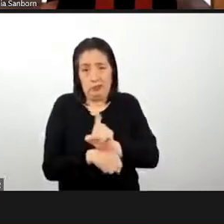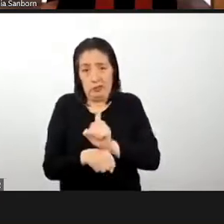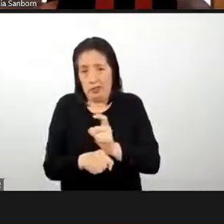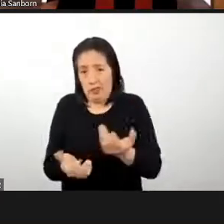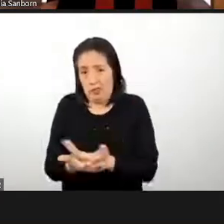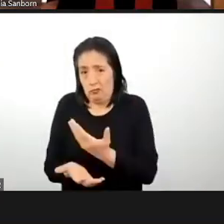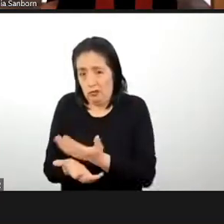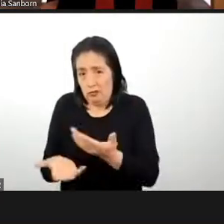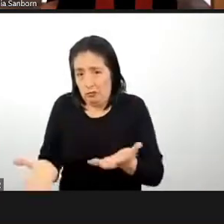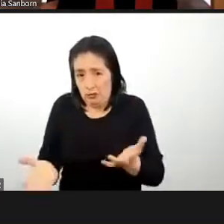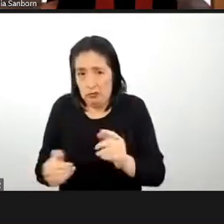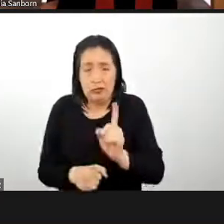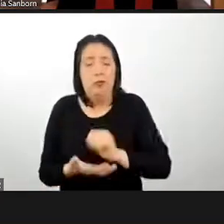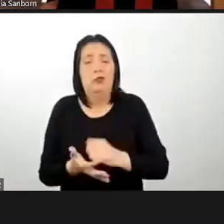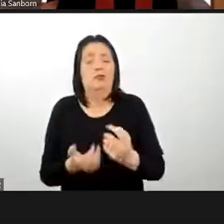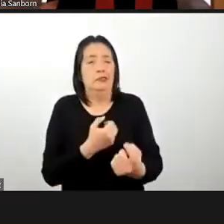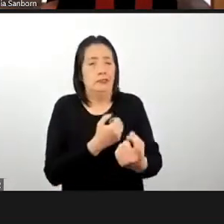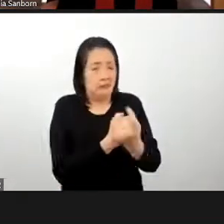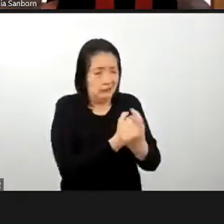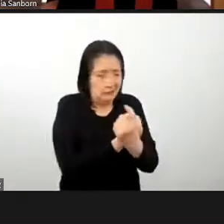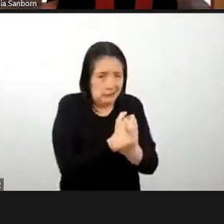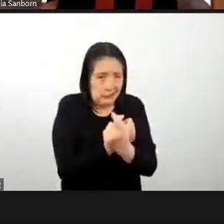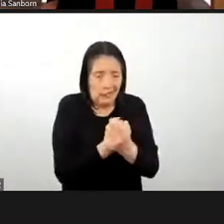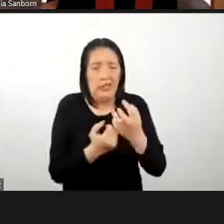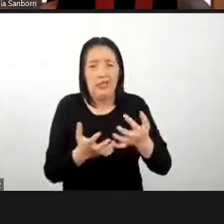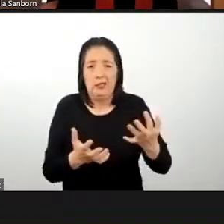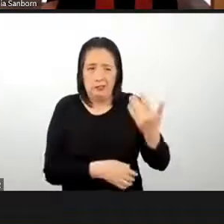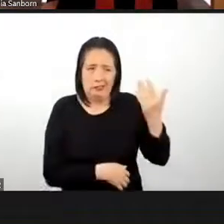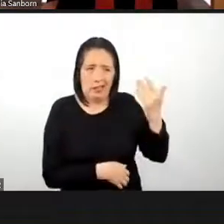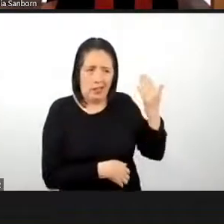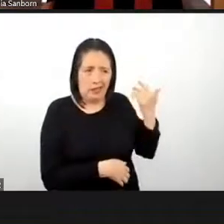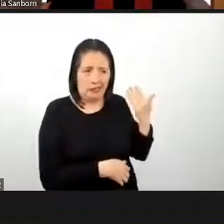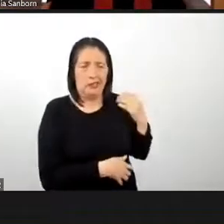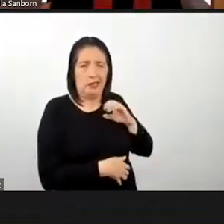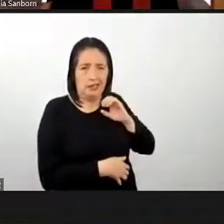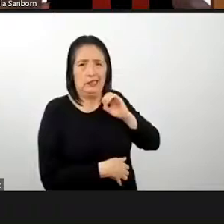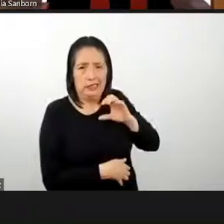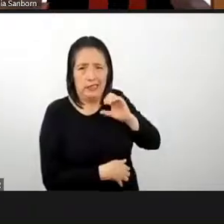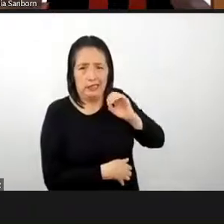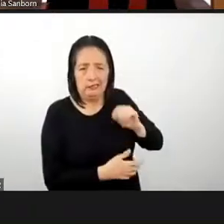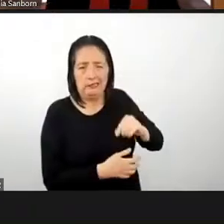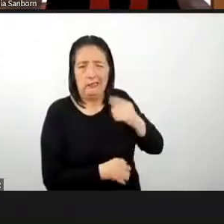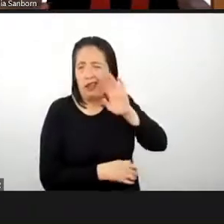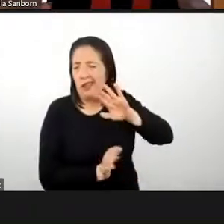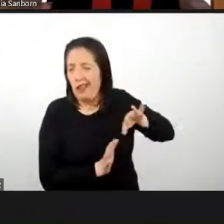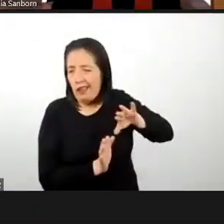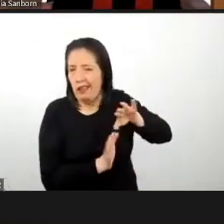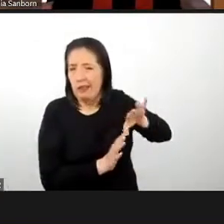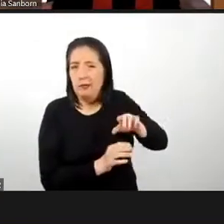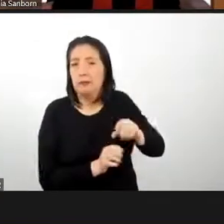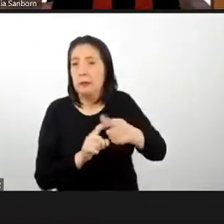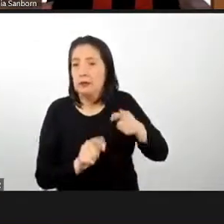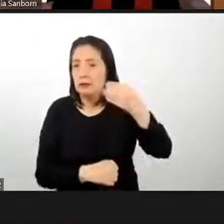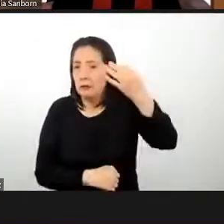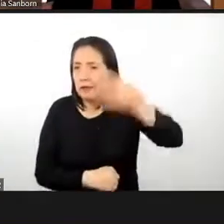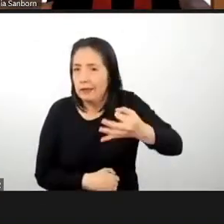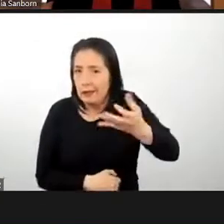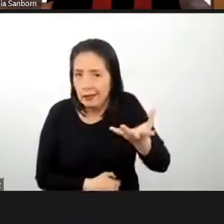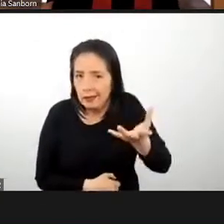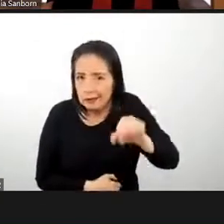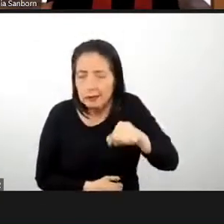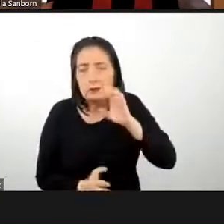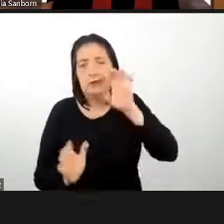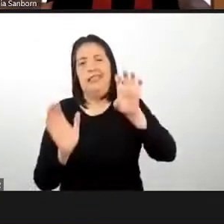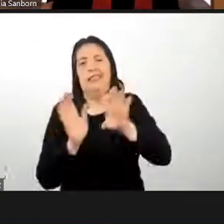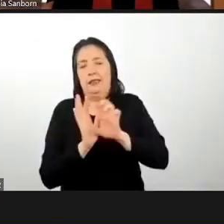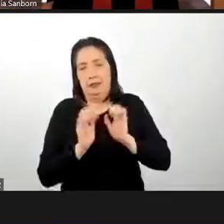enseña es, al contrario, nos demuestra que hay cosas que se estaban diciendo hace muchos años que no se hacían mucho caso, pues que eran verdad, ¿no? Por ejemplo,